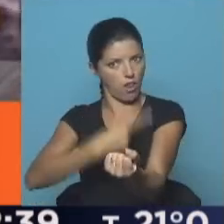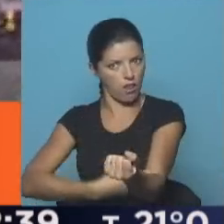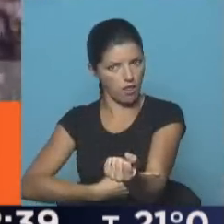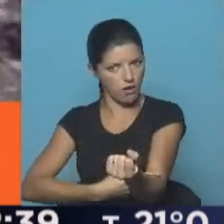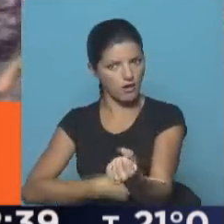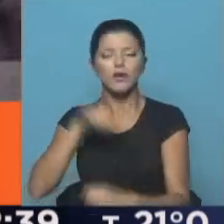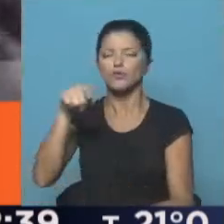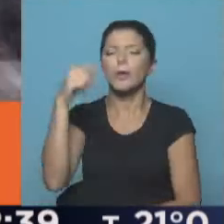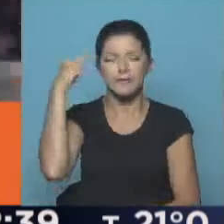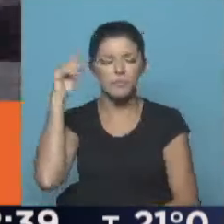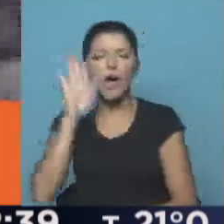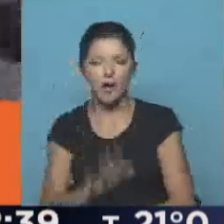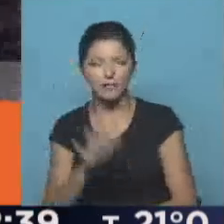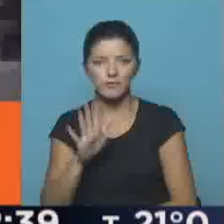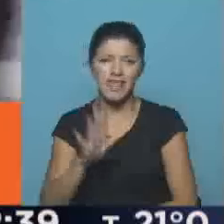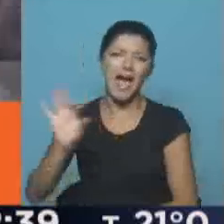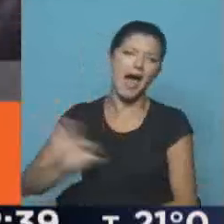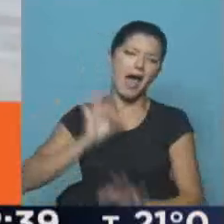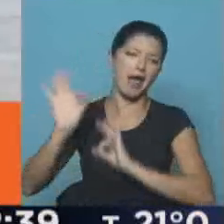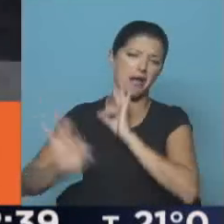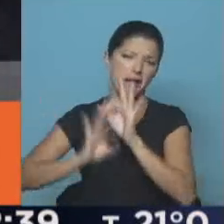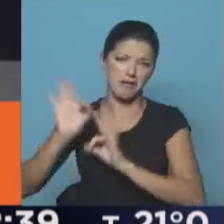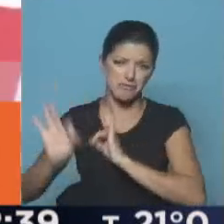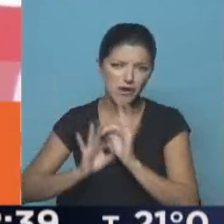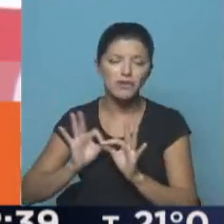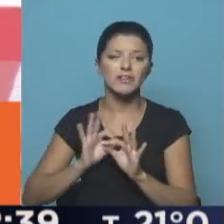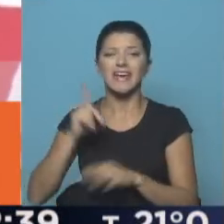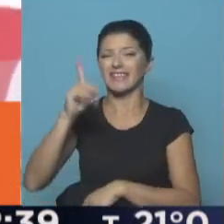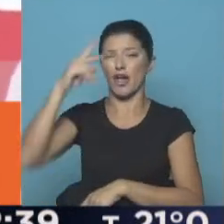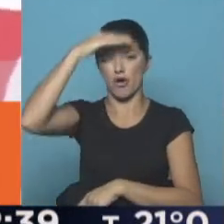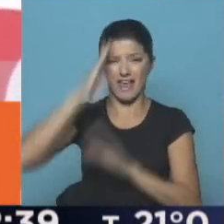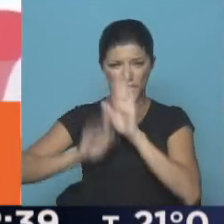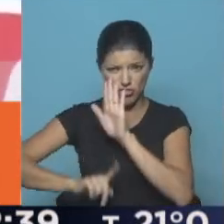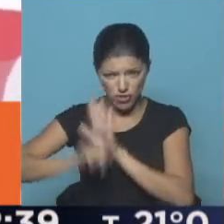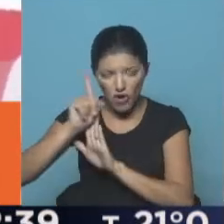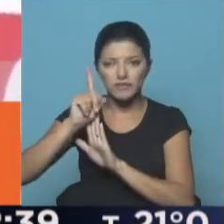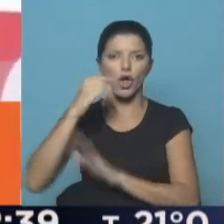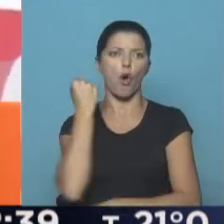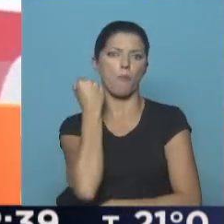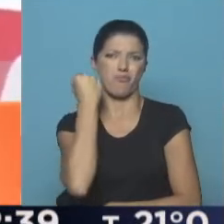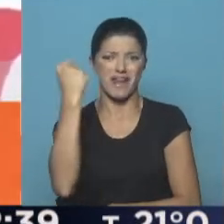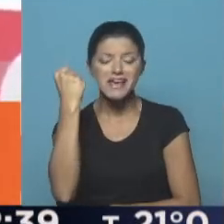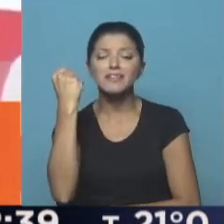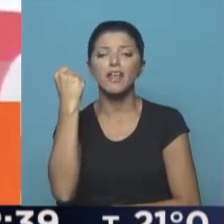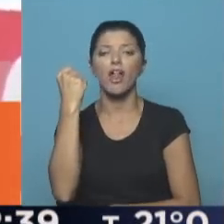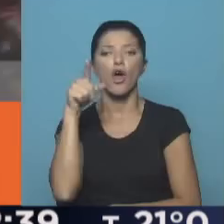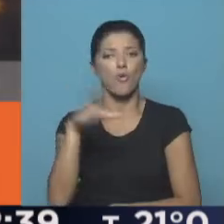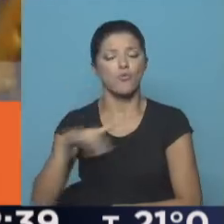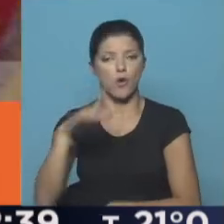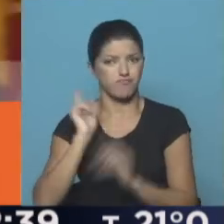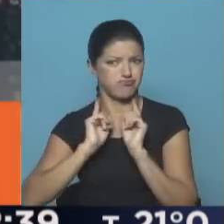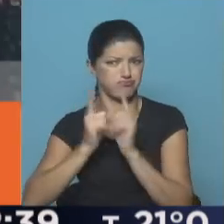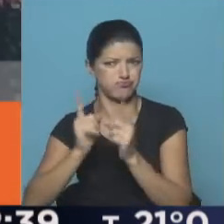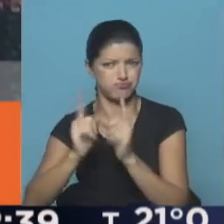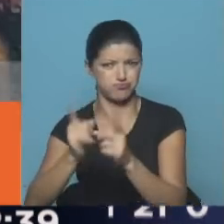toda la vida y a lo largo de todos los años de que tiene vida Corea del Norte, comunista, un bastión muy duradero en el